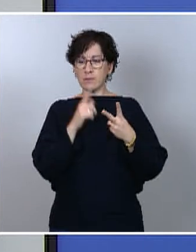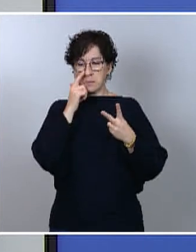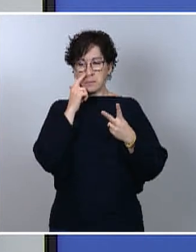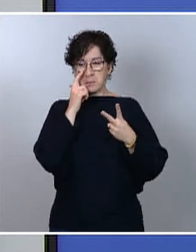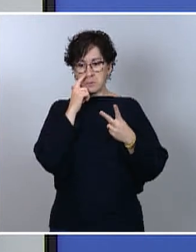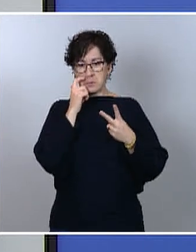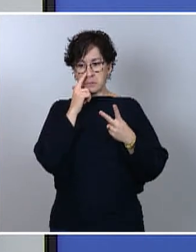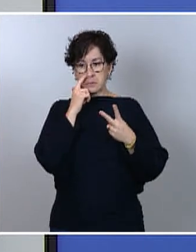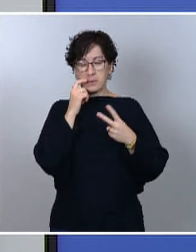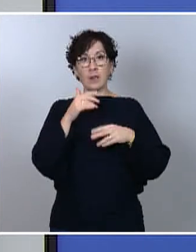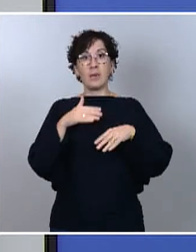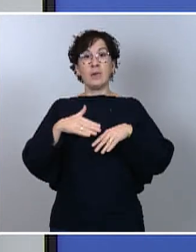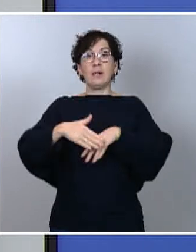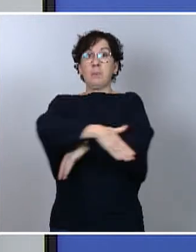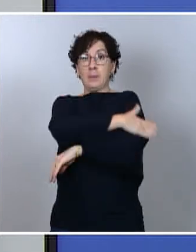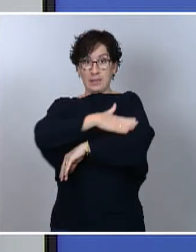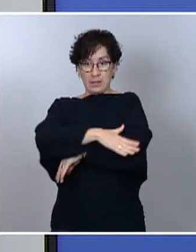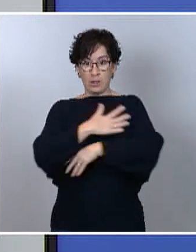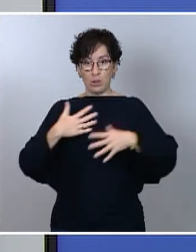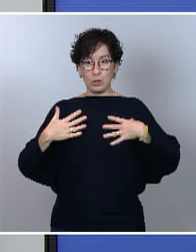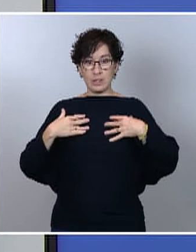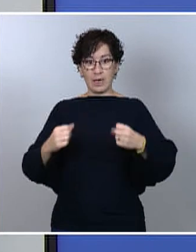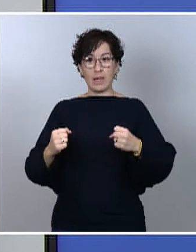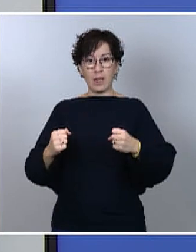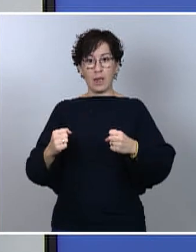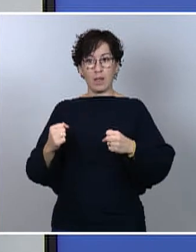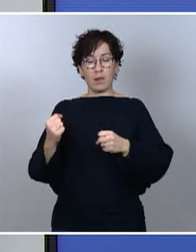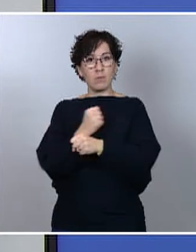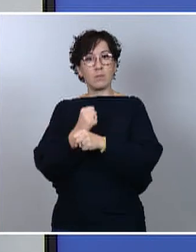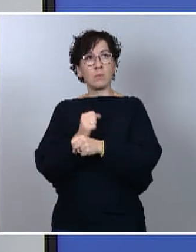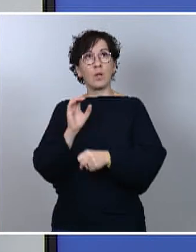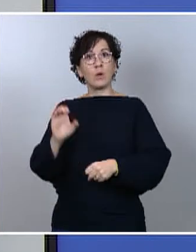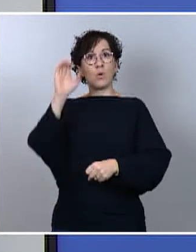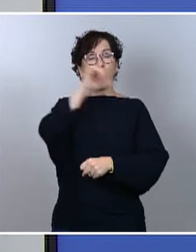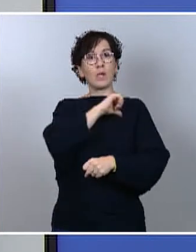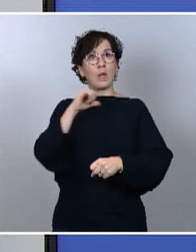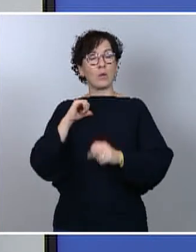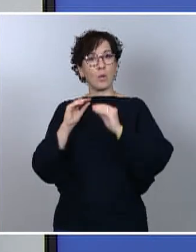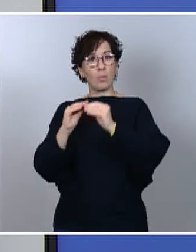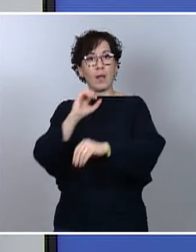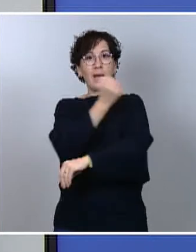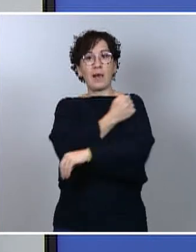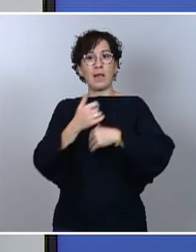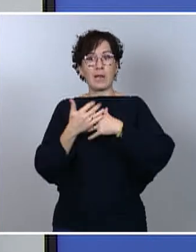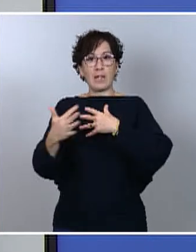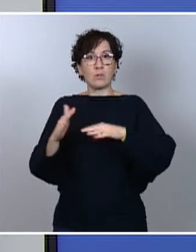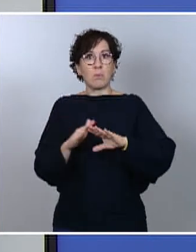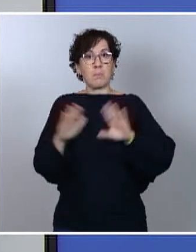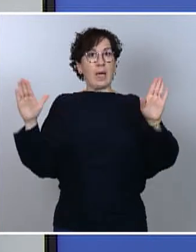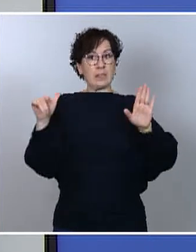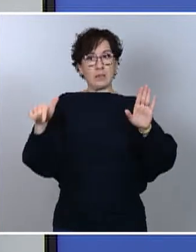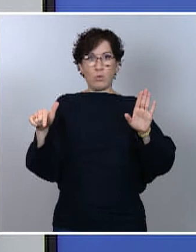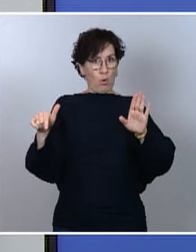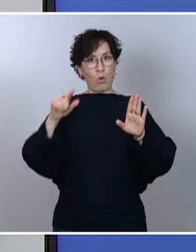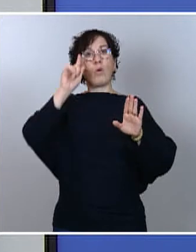Sanidad no solamente trabaja con las comunidades autónomas en la elaboración del registro, sino en todo el proceso de vacunación. Nos estamos